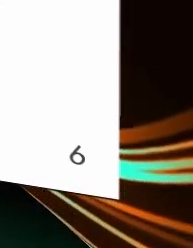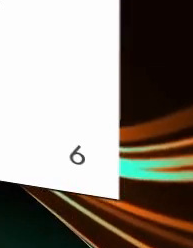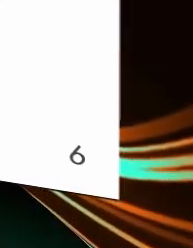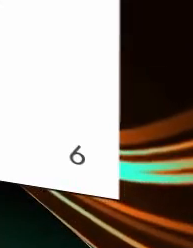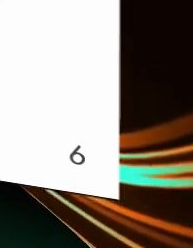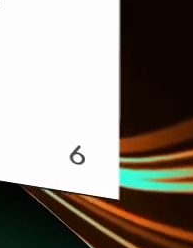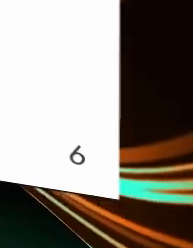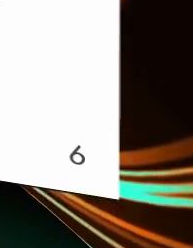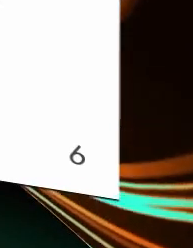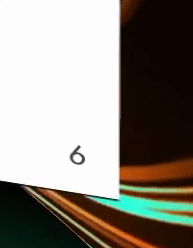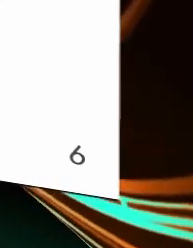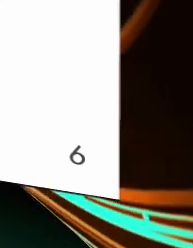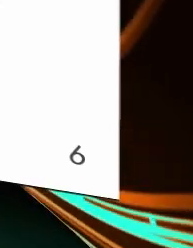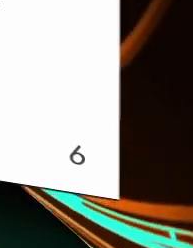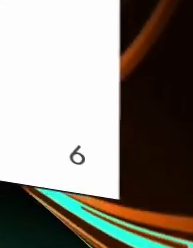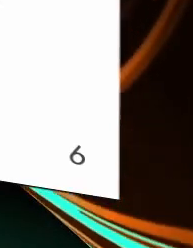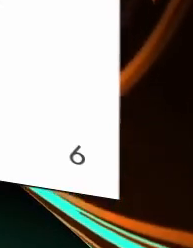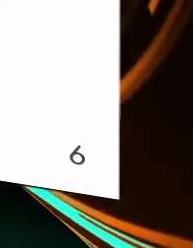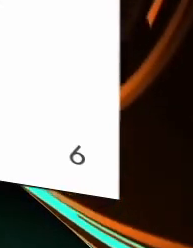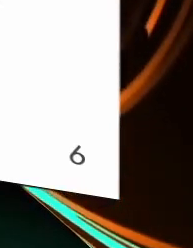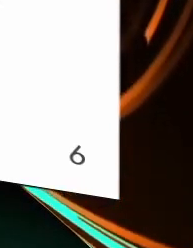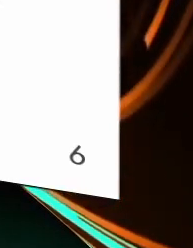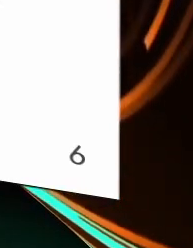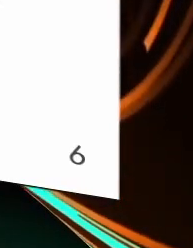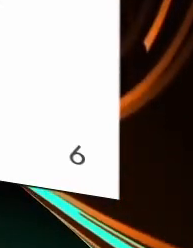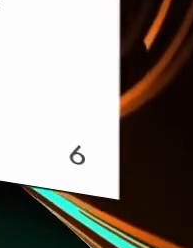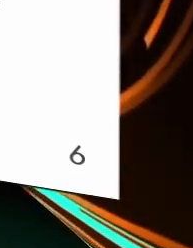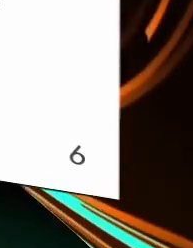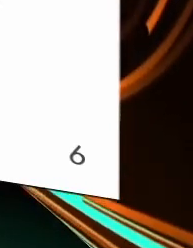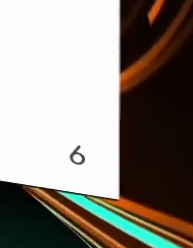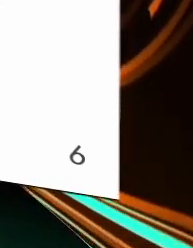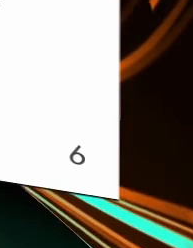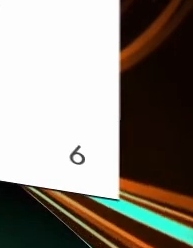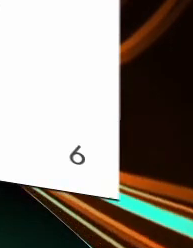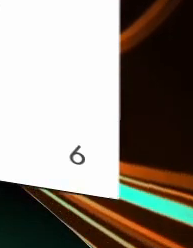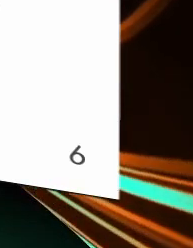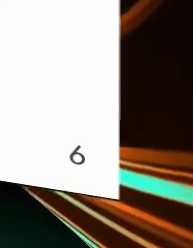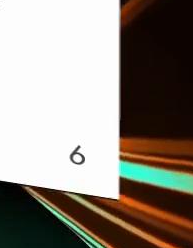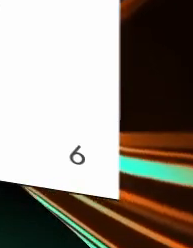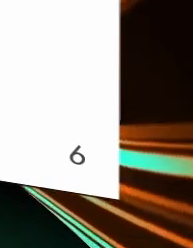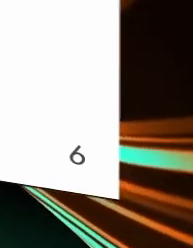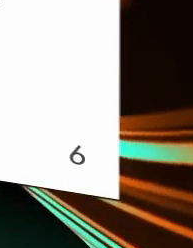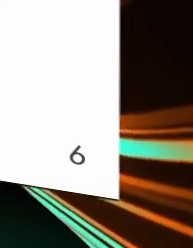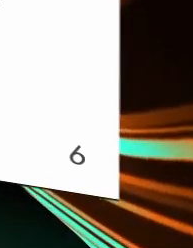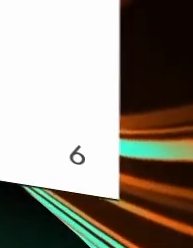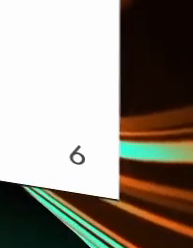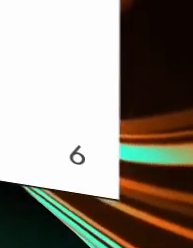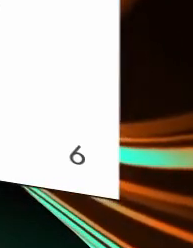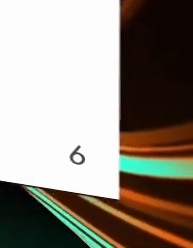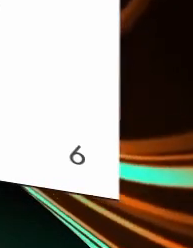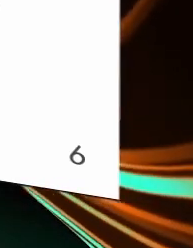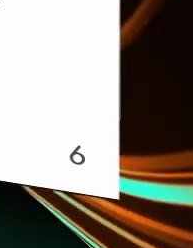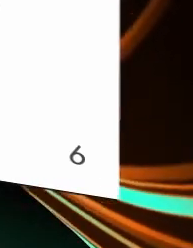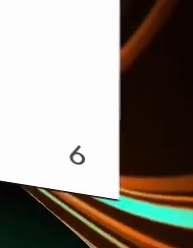sobre todo por el uso de químicos, que siempre suele estar en un área bien